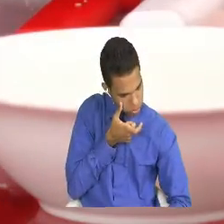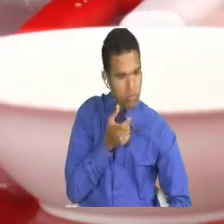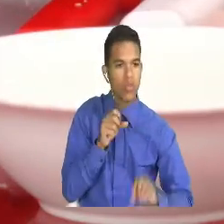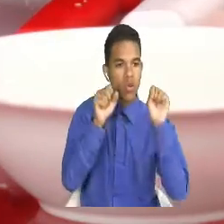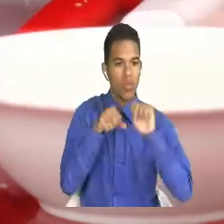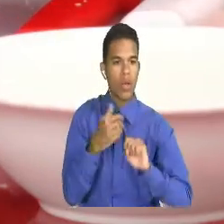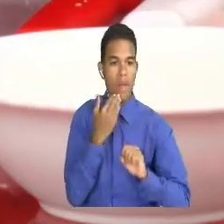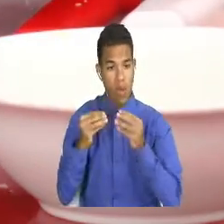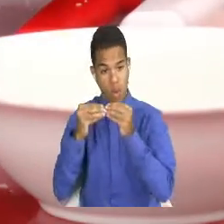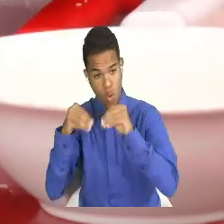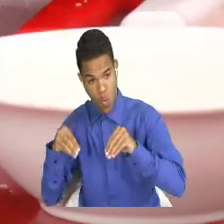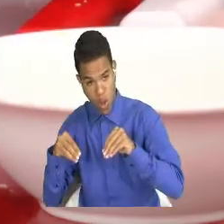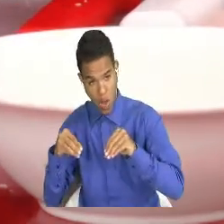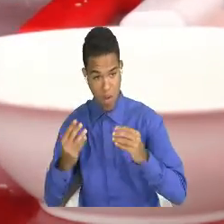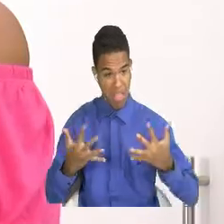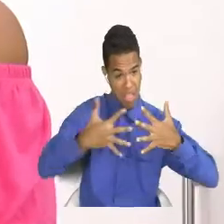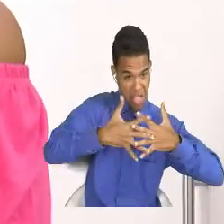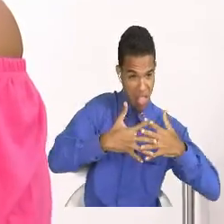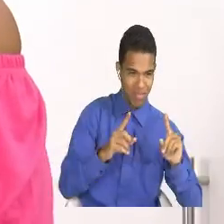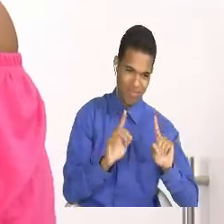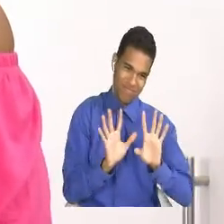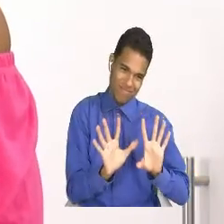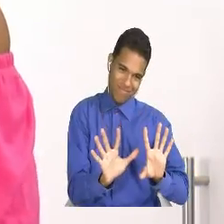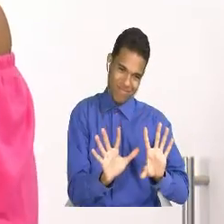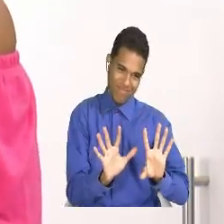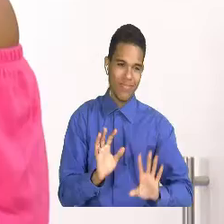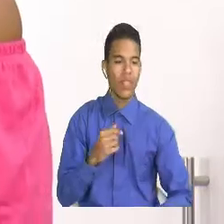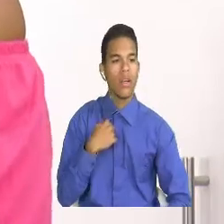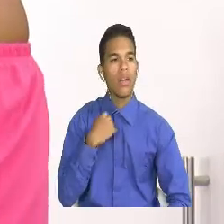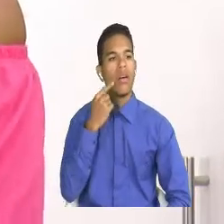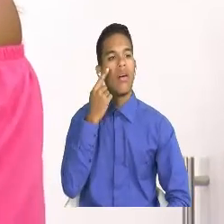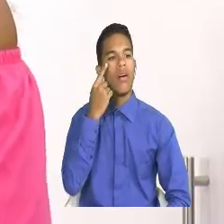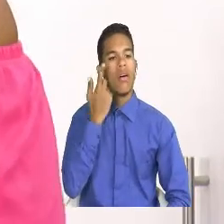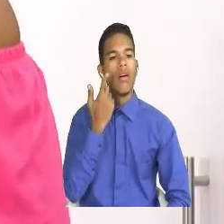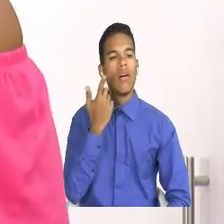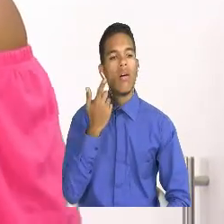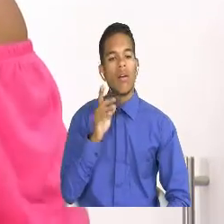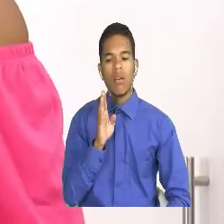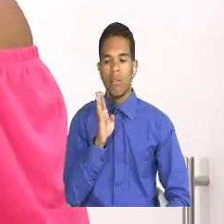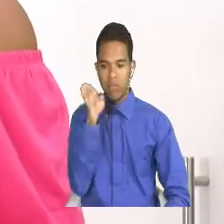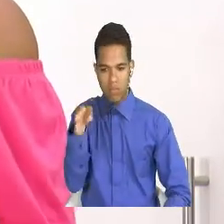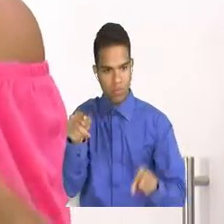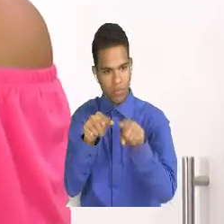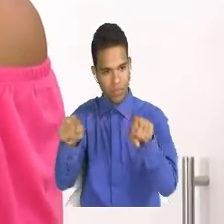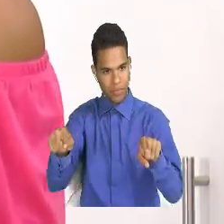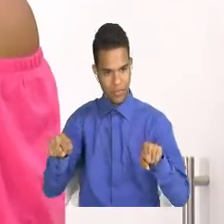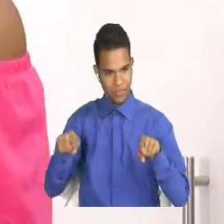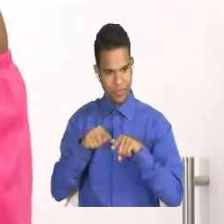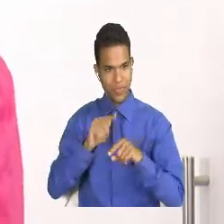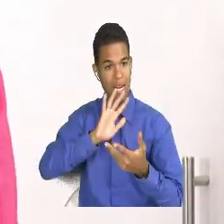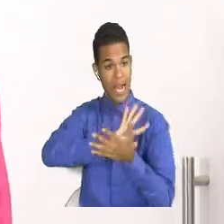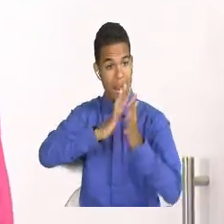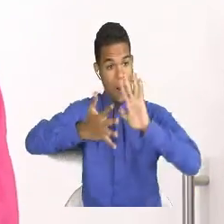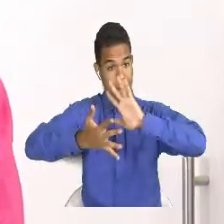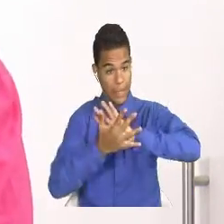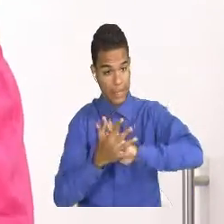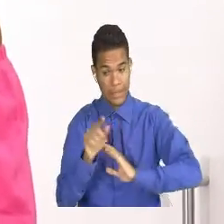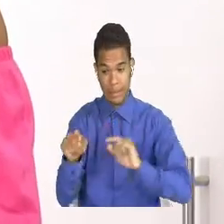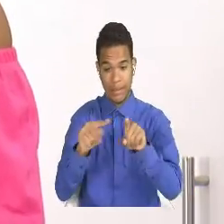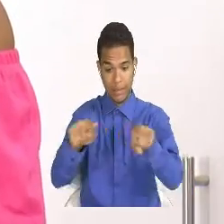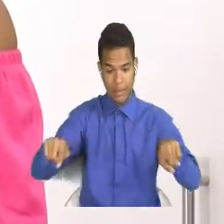huevo. Ok, mientras tanto vámonos entonces para Distribuidora La Paz, queridos televidentes, para que ustedes ya saben que allá pueden